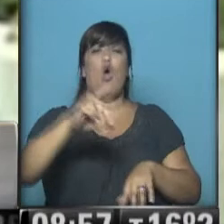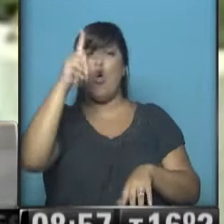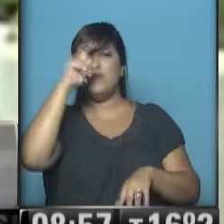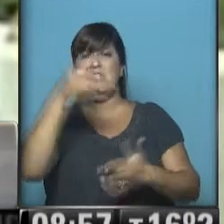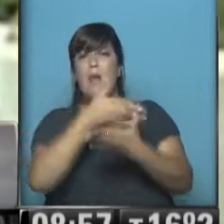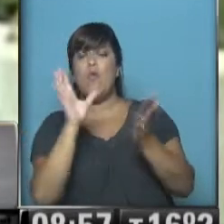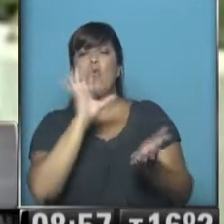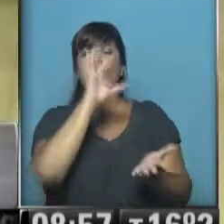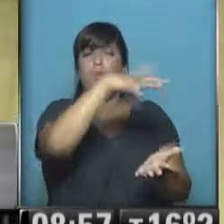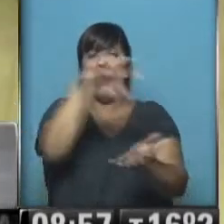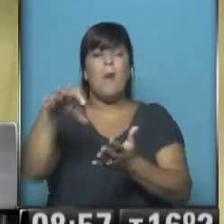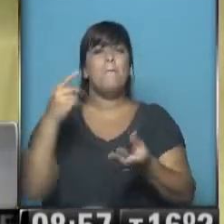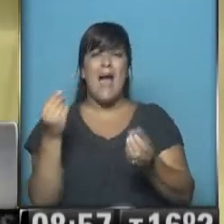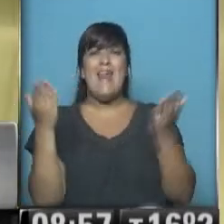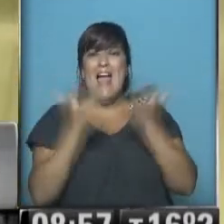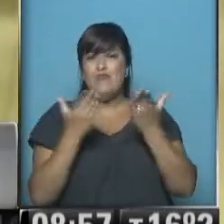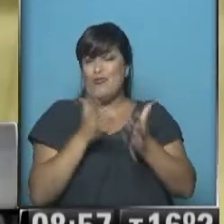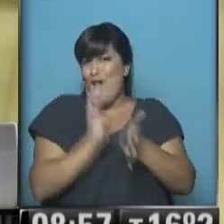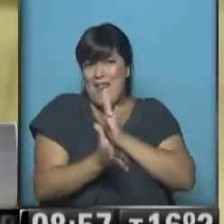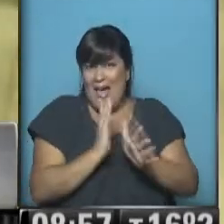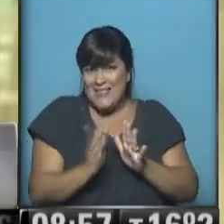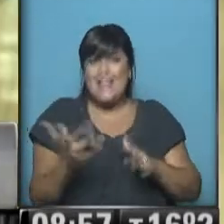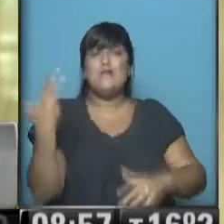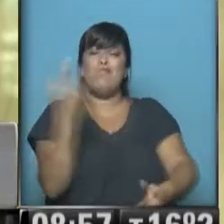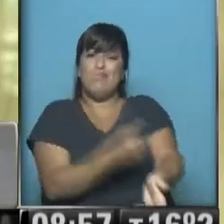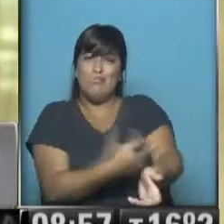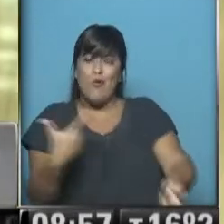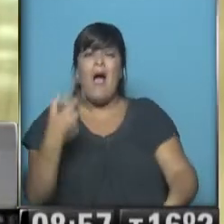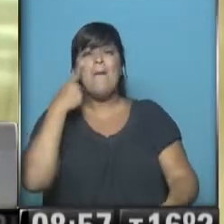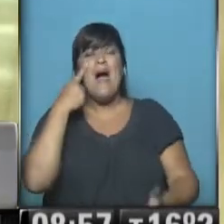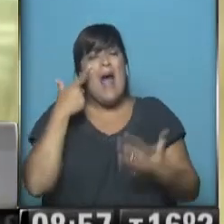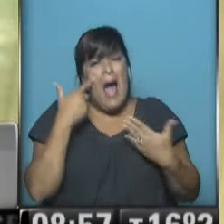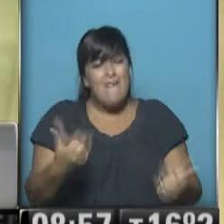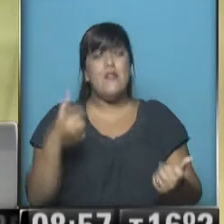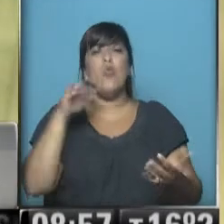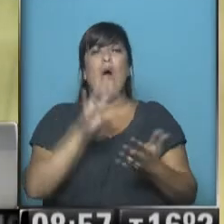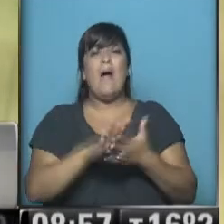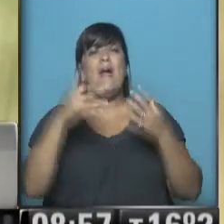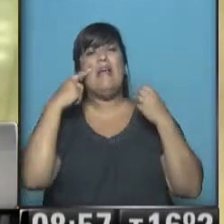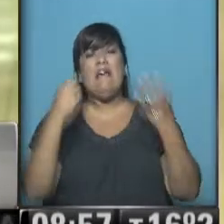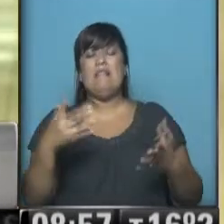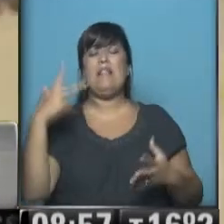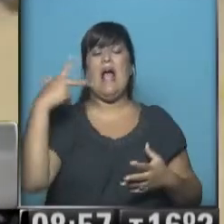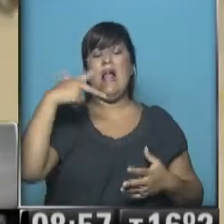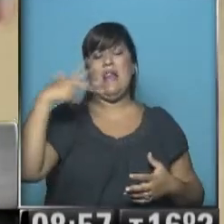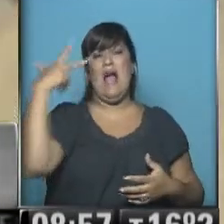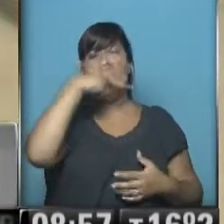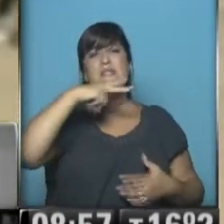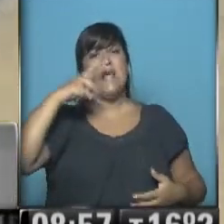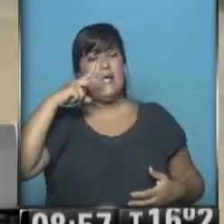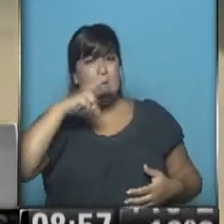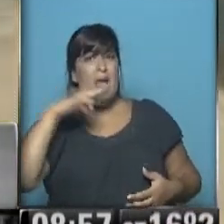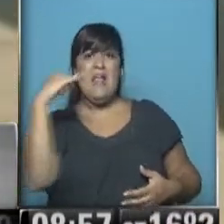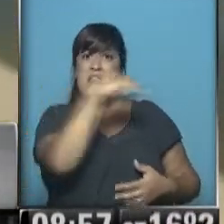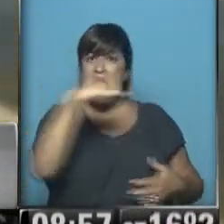el testeo es absolutamente gratuito, y tratar de averiguar su estatus de serología HIV. Si es negativo, para confirmarlo, como